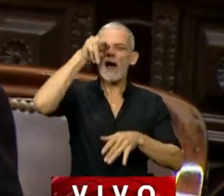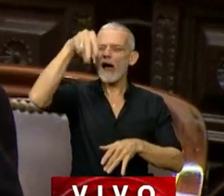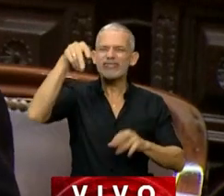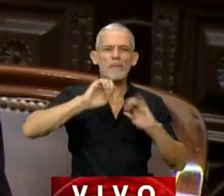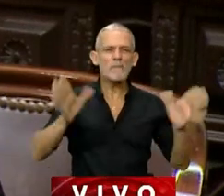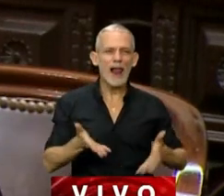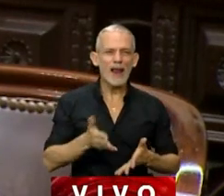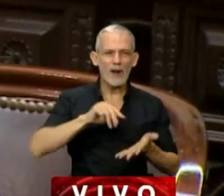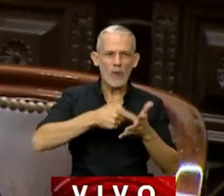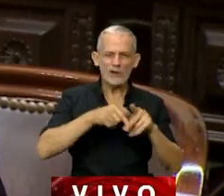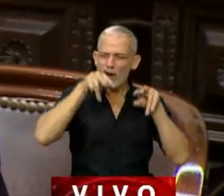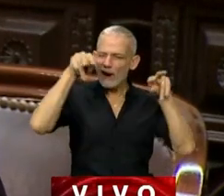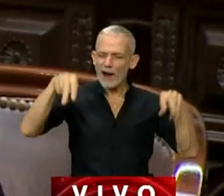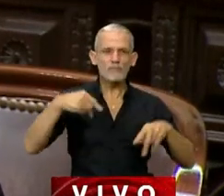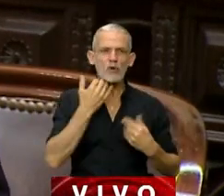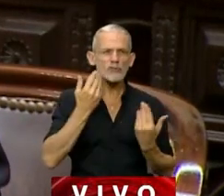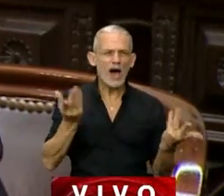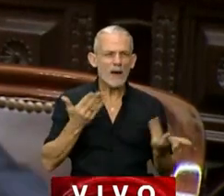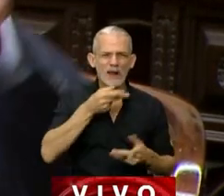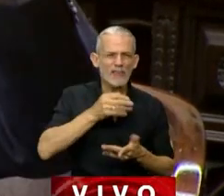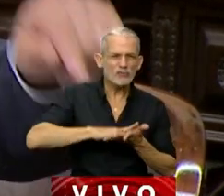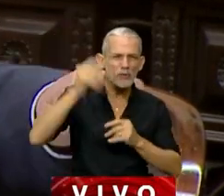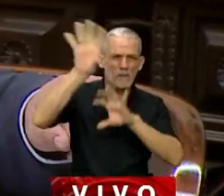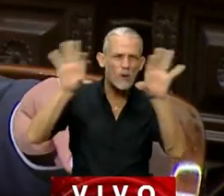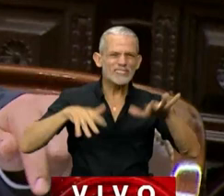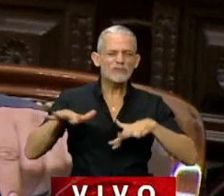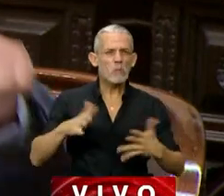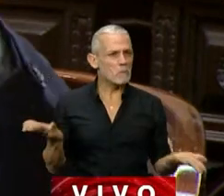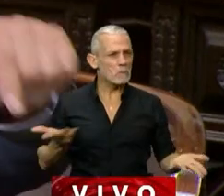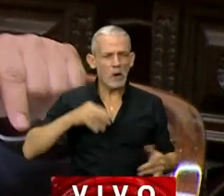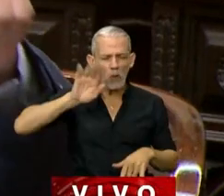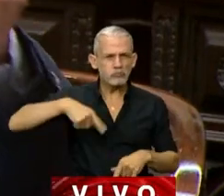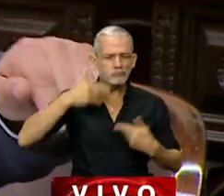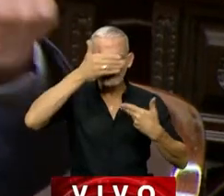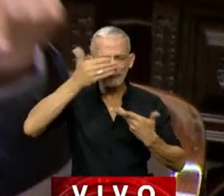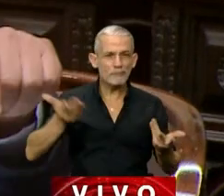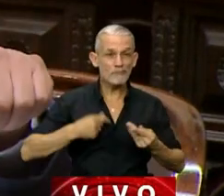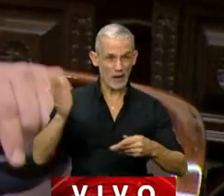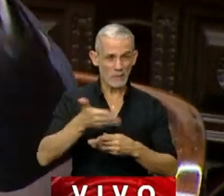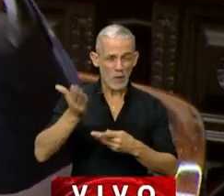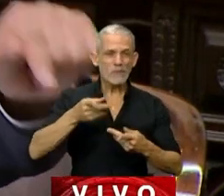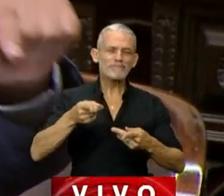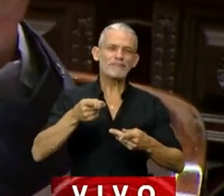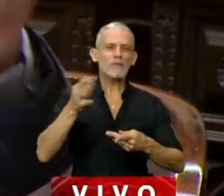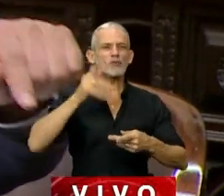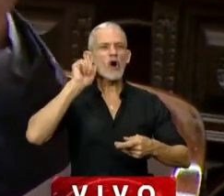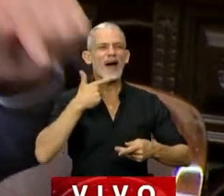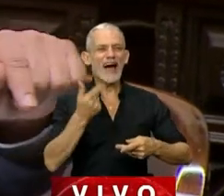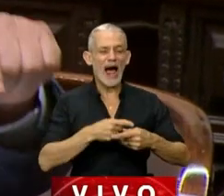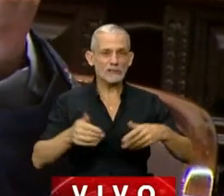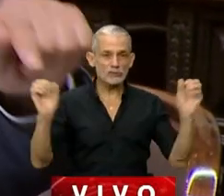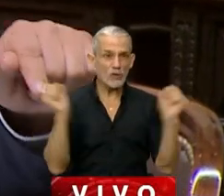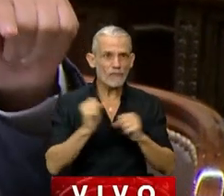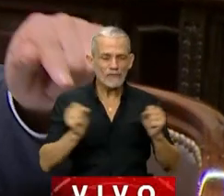las cosas, no saben lo que en realidad nos sucede, no saben que hoy provincias que producen el gas están